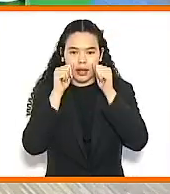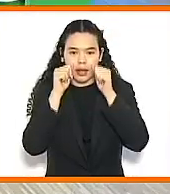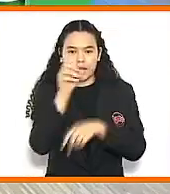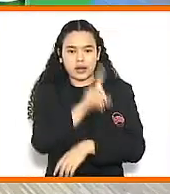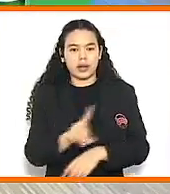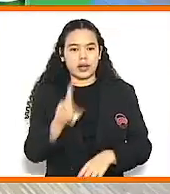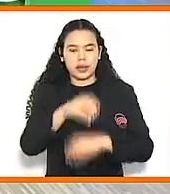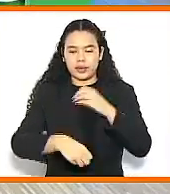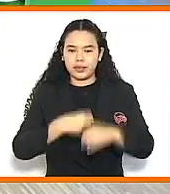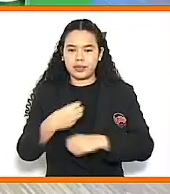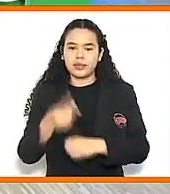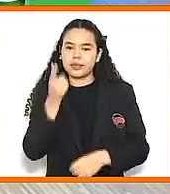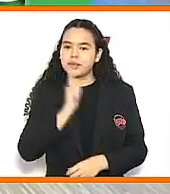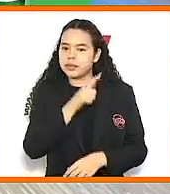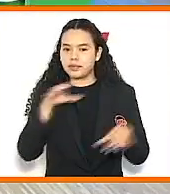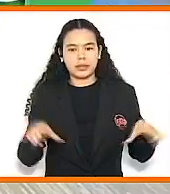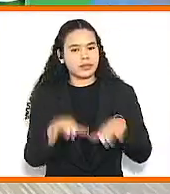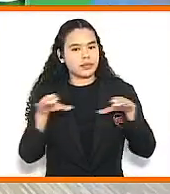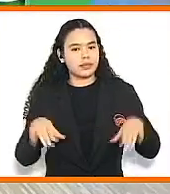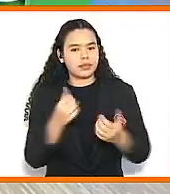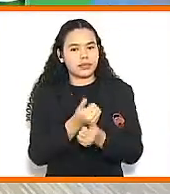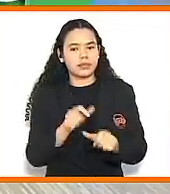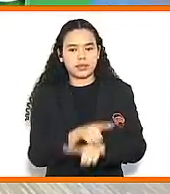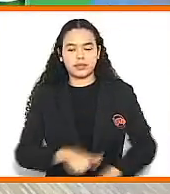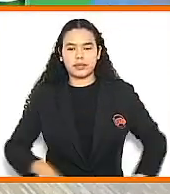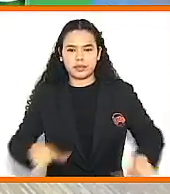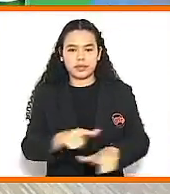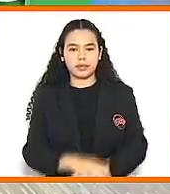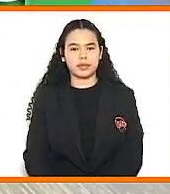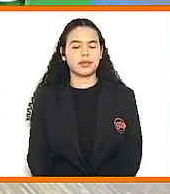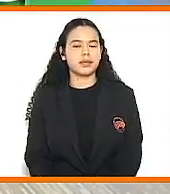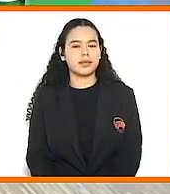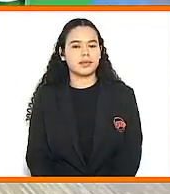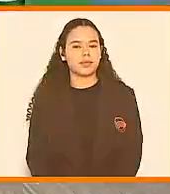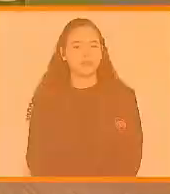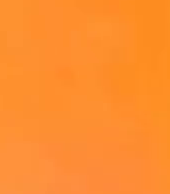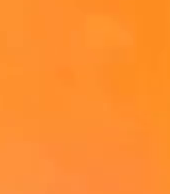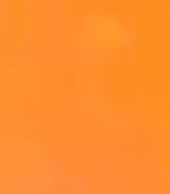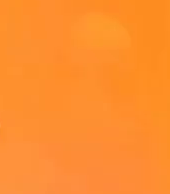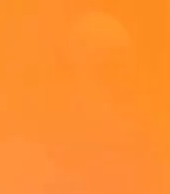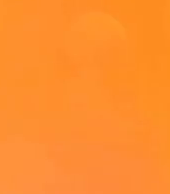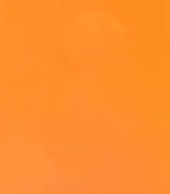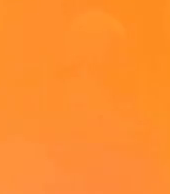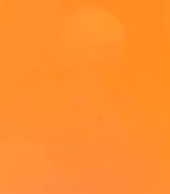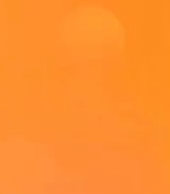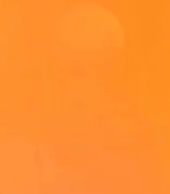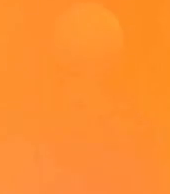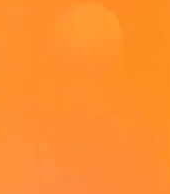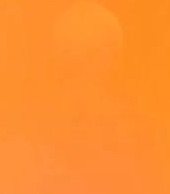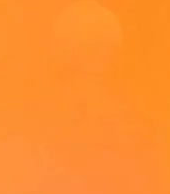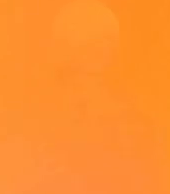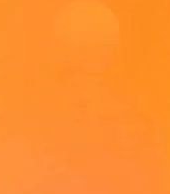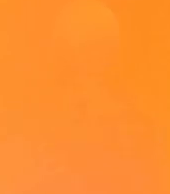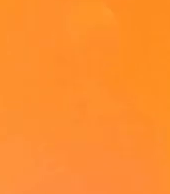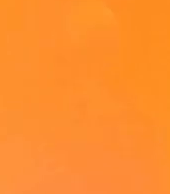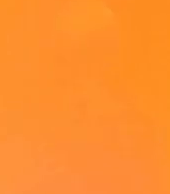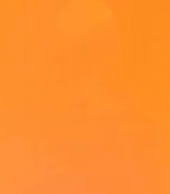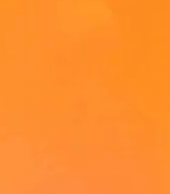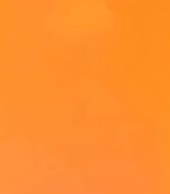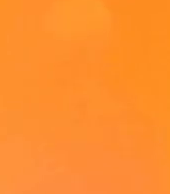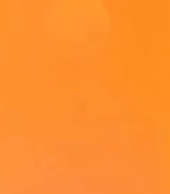A jugar se ha dicho con Loto, donde quiera que estés. ¡Ay, qué bonito! Yo me